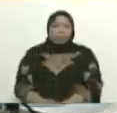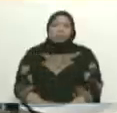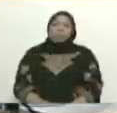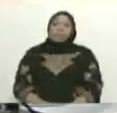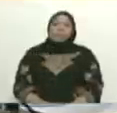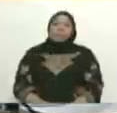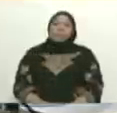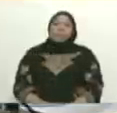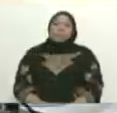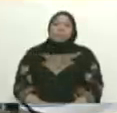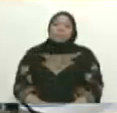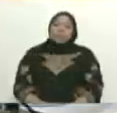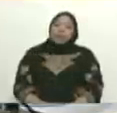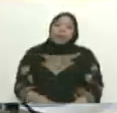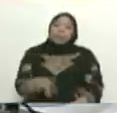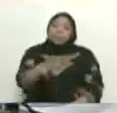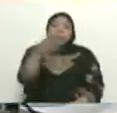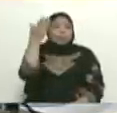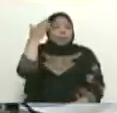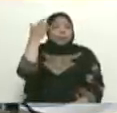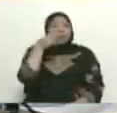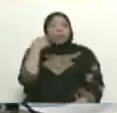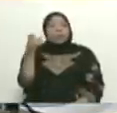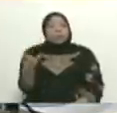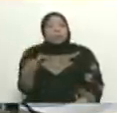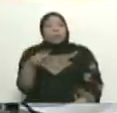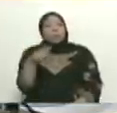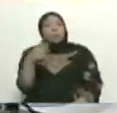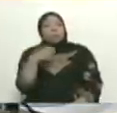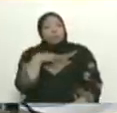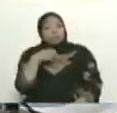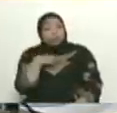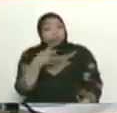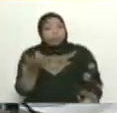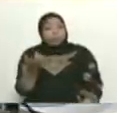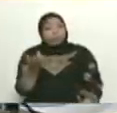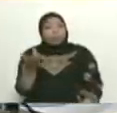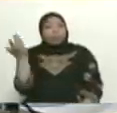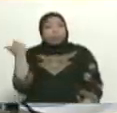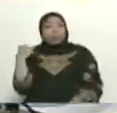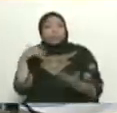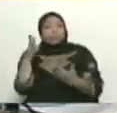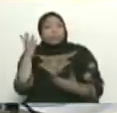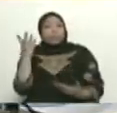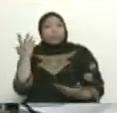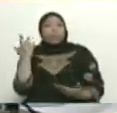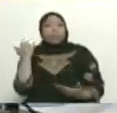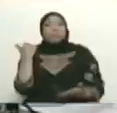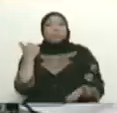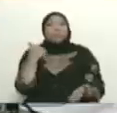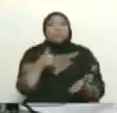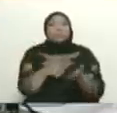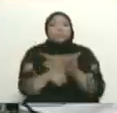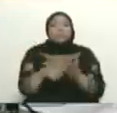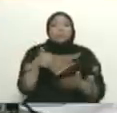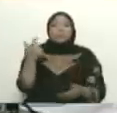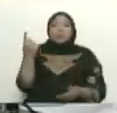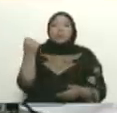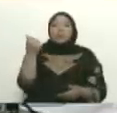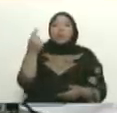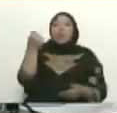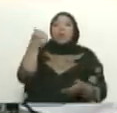Además que un muerto ya no puede votar, porque para que un muerto pueda votar como votaba en la Cuarta República, tiene que poner la huella